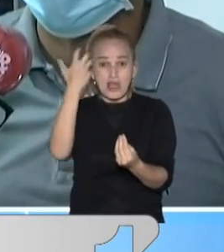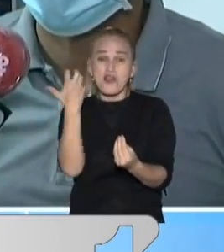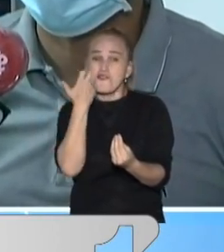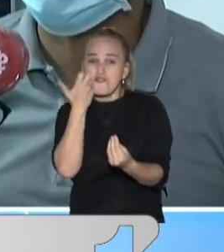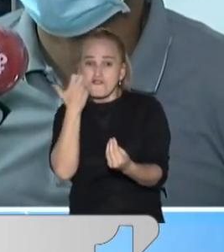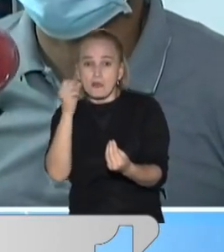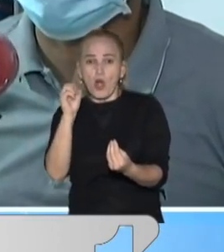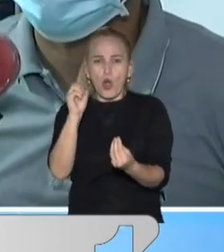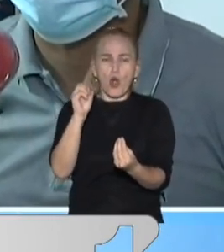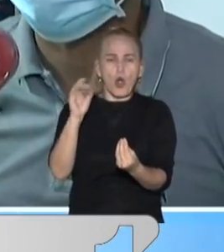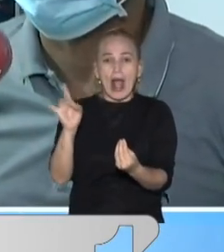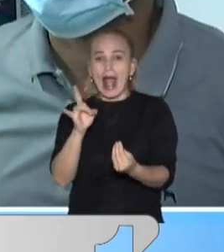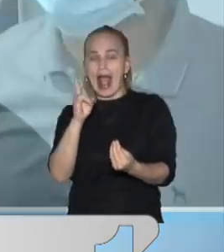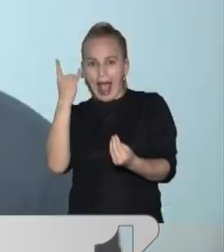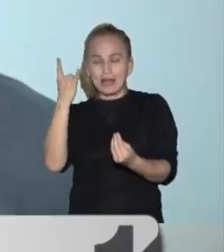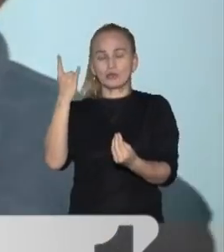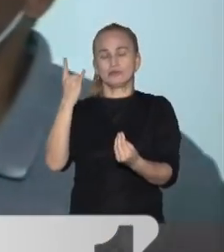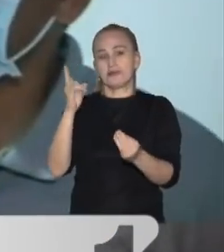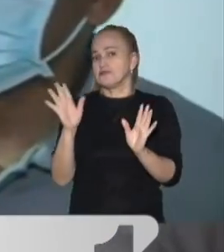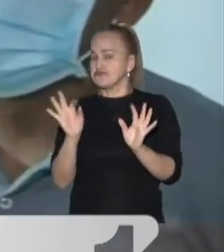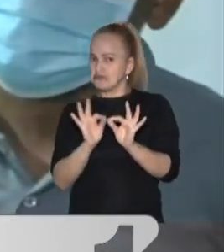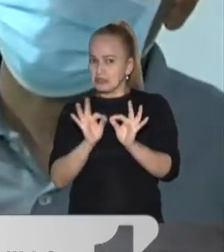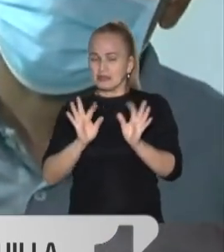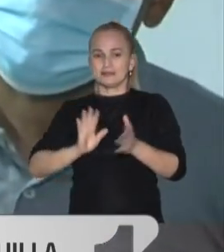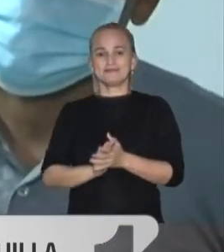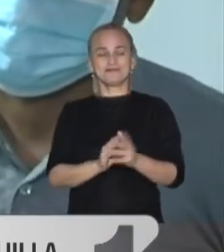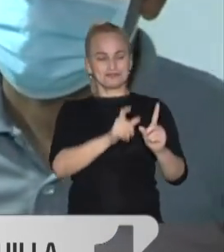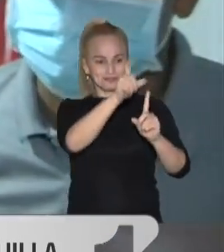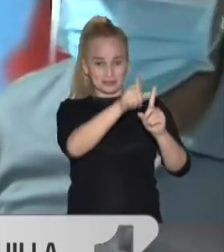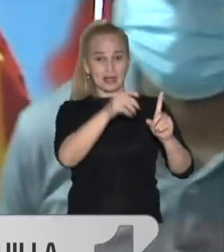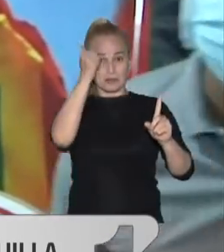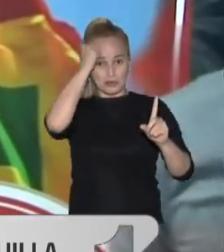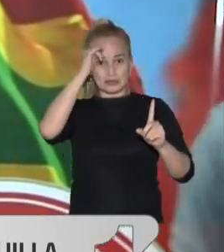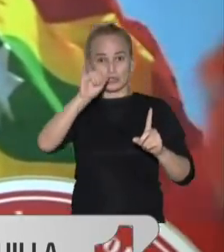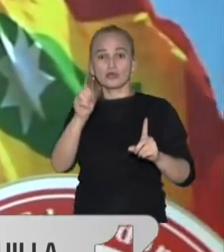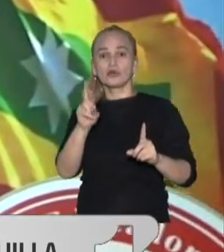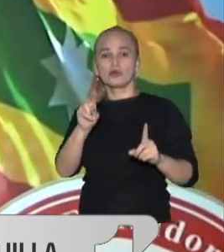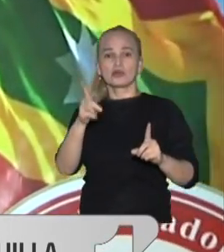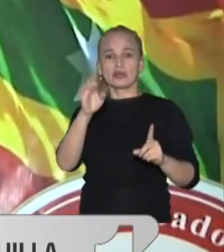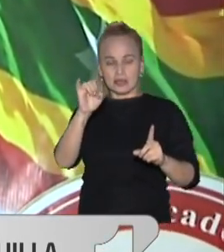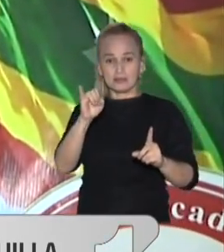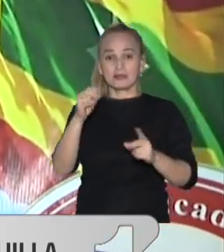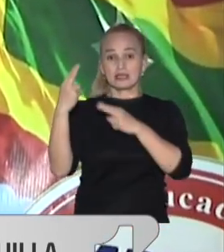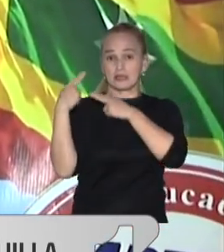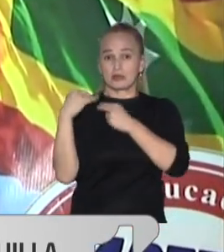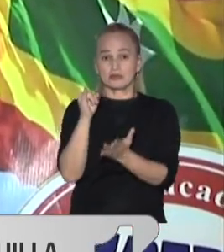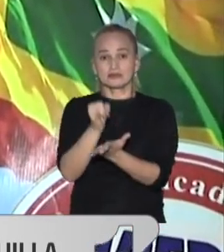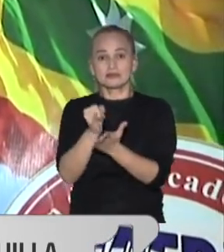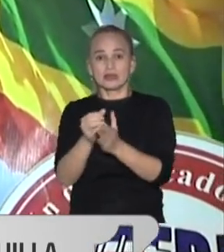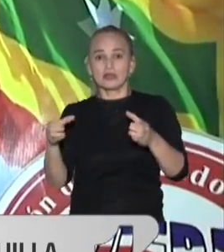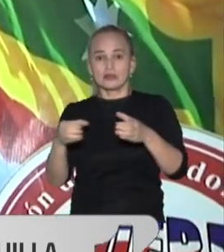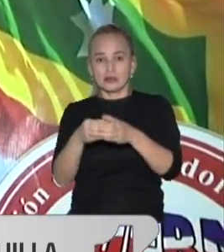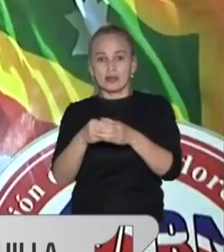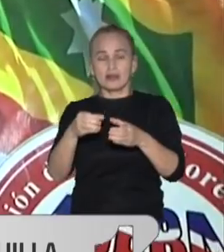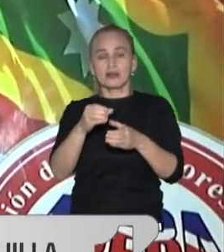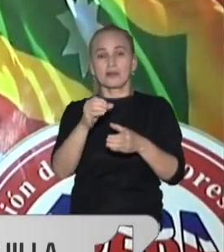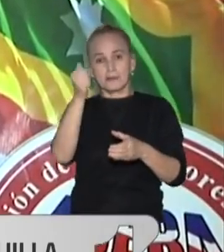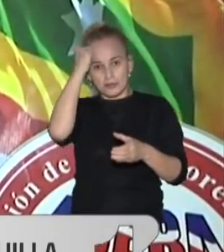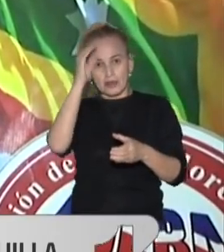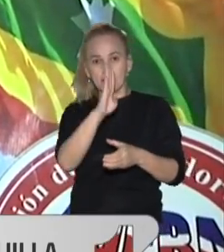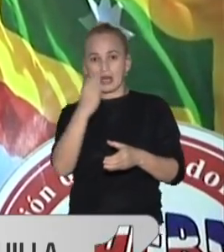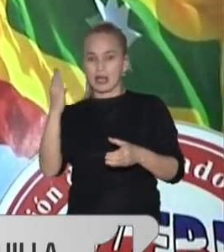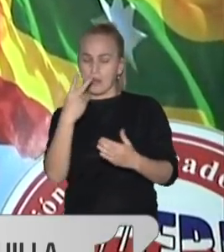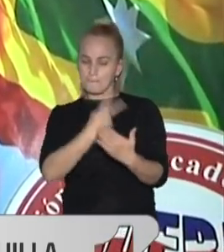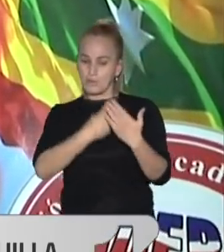o comorbilidad, así de sencillo. Muy amable el profesor Jorge de León, es el tesorero de la Asociación de Educadores de Barranquilla. Este plan piloto